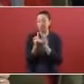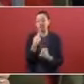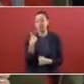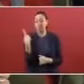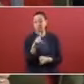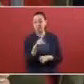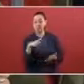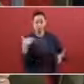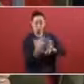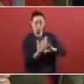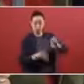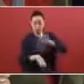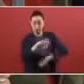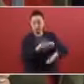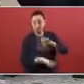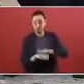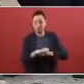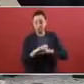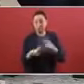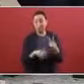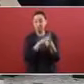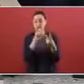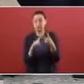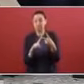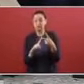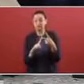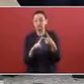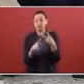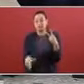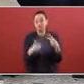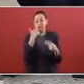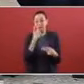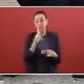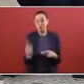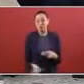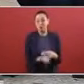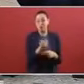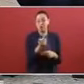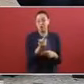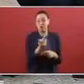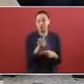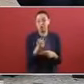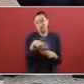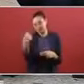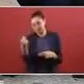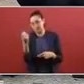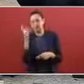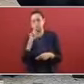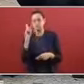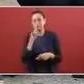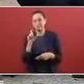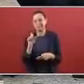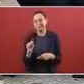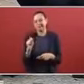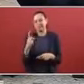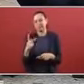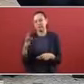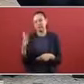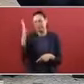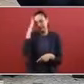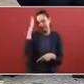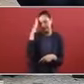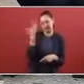en contra de estas empresas? Y también me gustaría preguntarle a la secretaria de la Función Pública